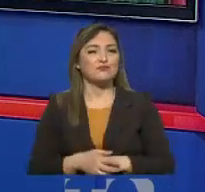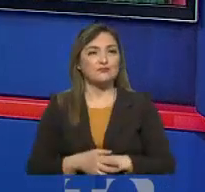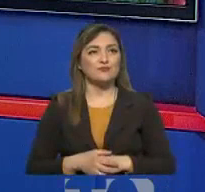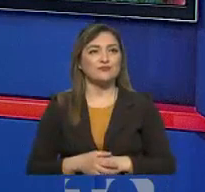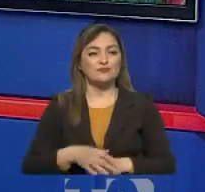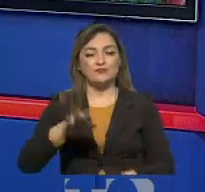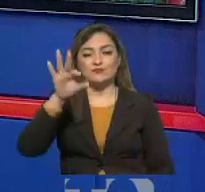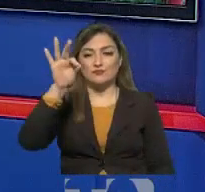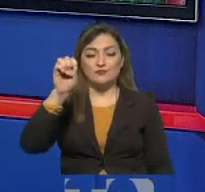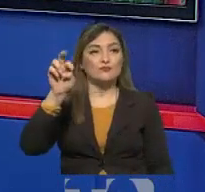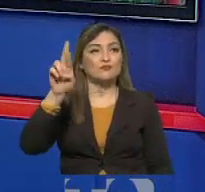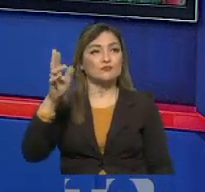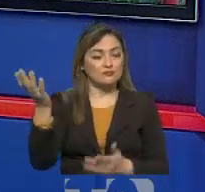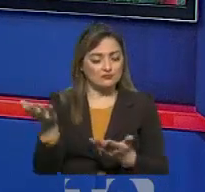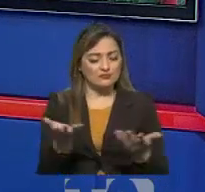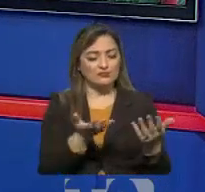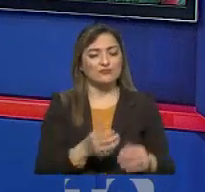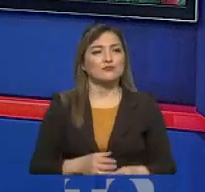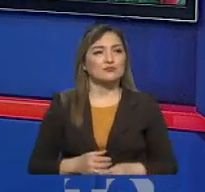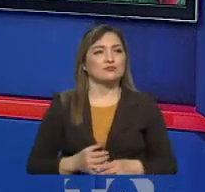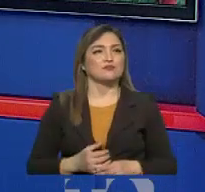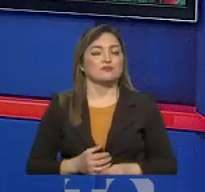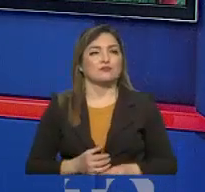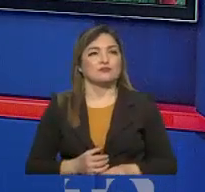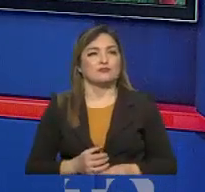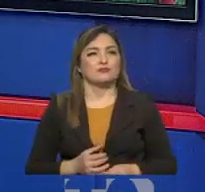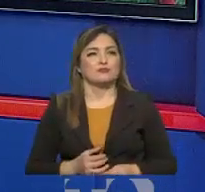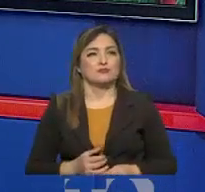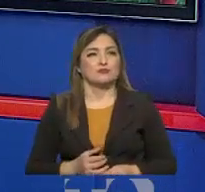los moradores. Fer, te damos el paso para que nos comente sobre esta situación.